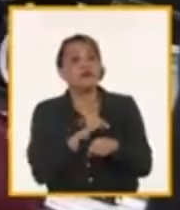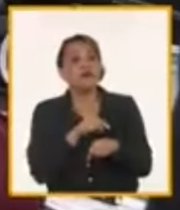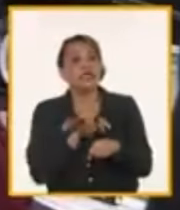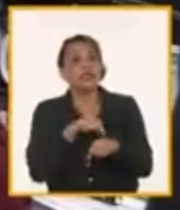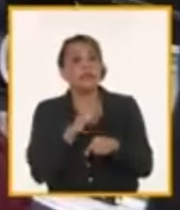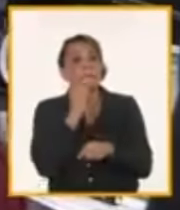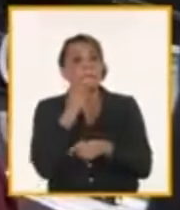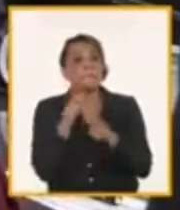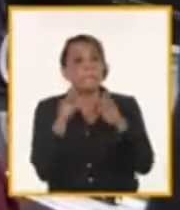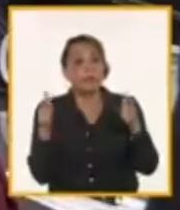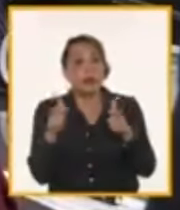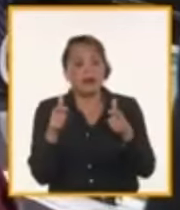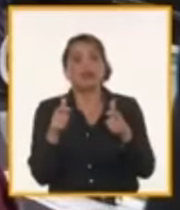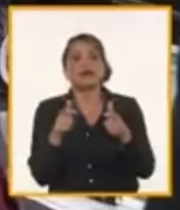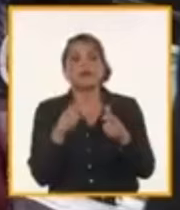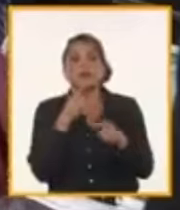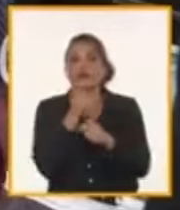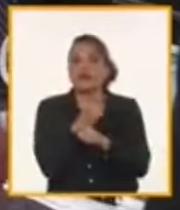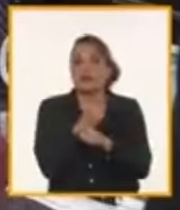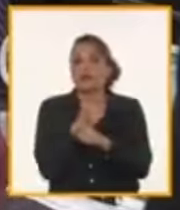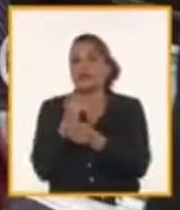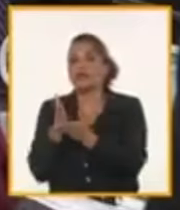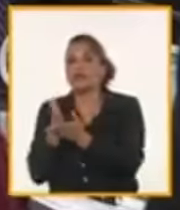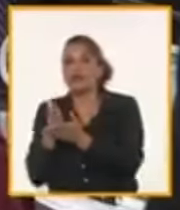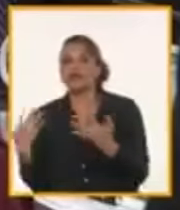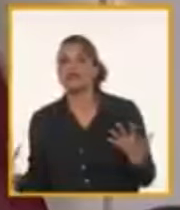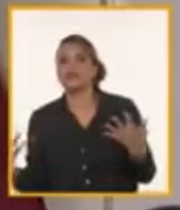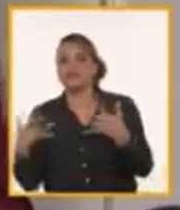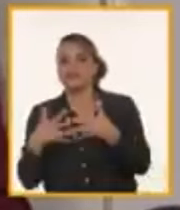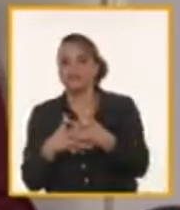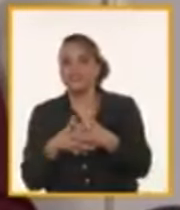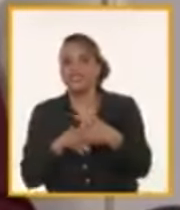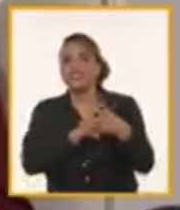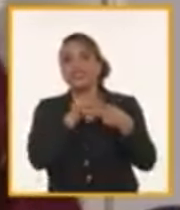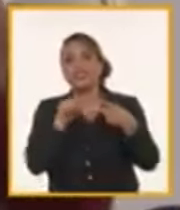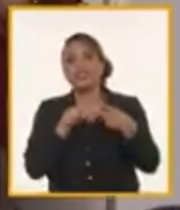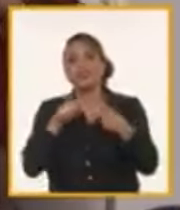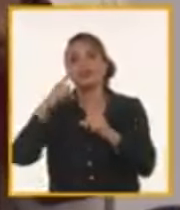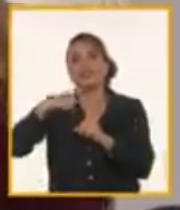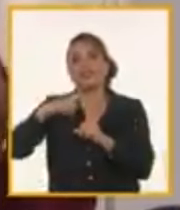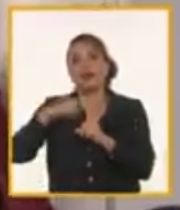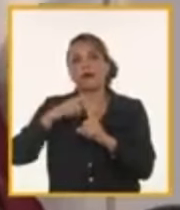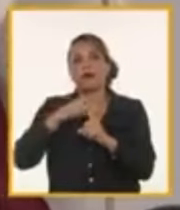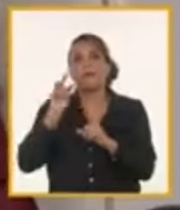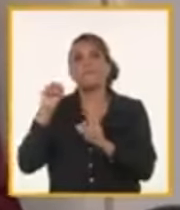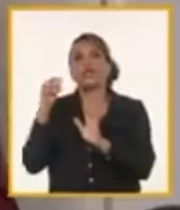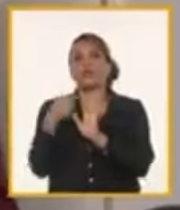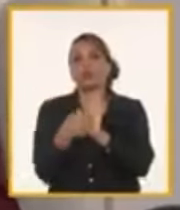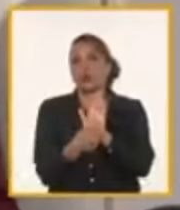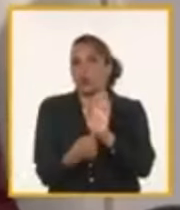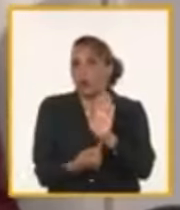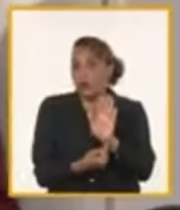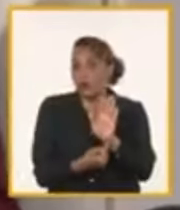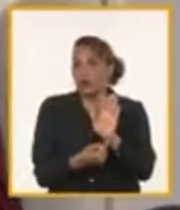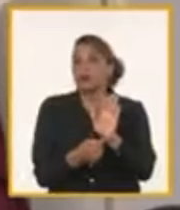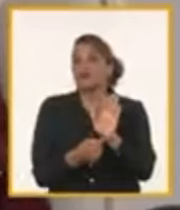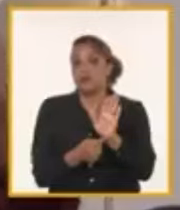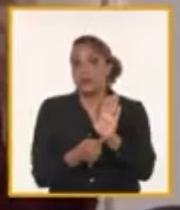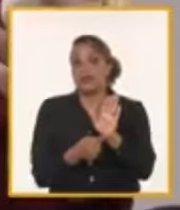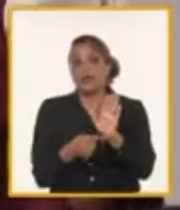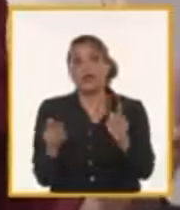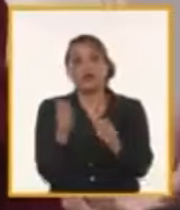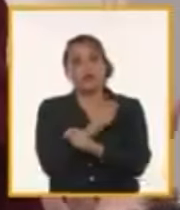intención Y en segundo lugar correcto en segundo lugar el trabajo metodológico porque la garantía de la preparación de nuestro claustro